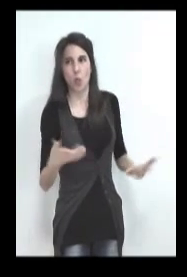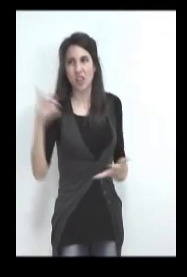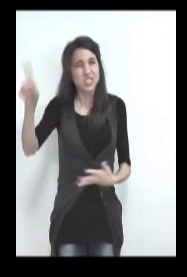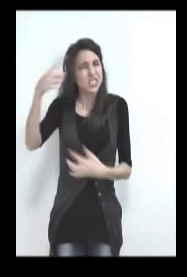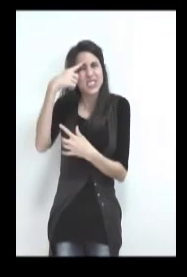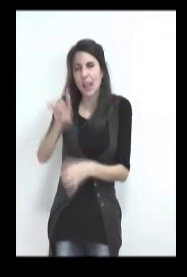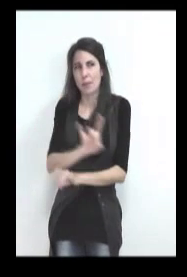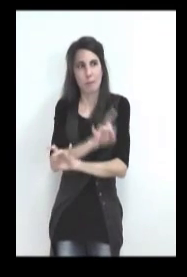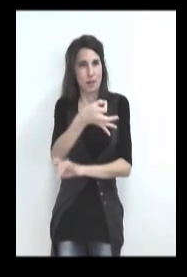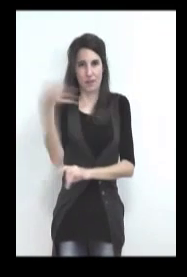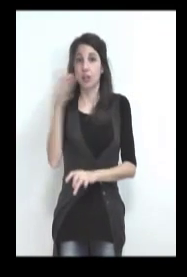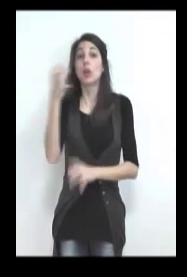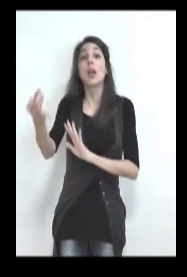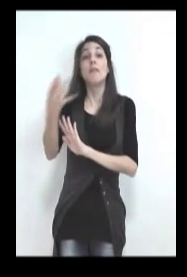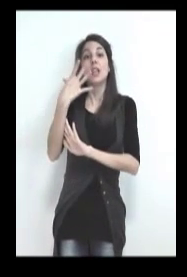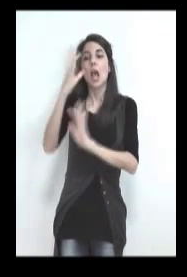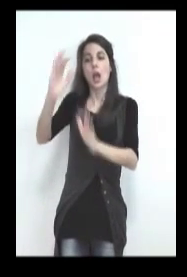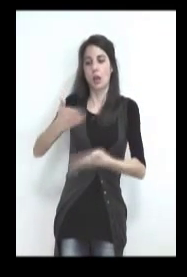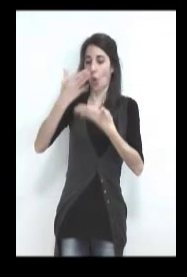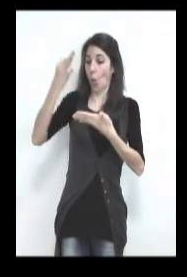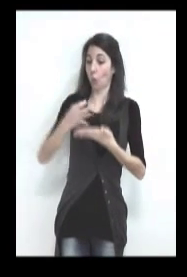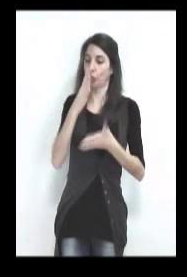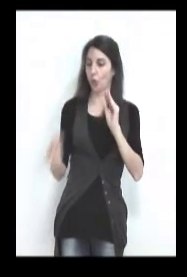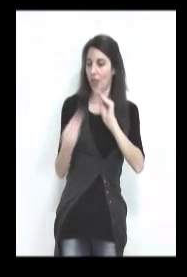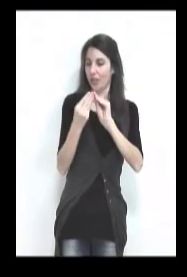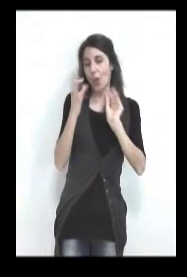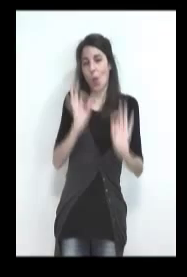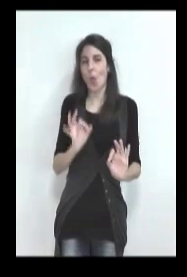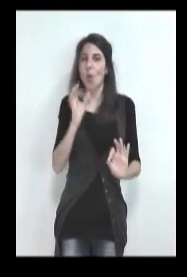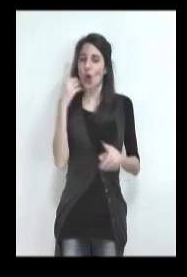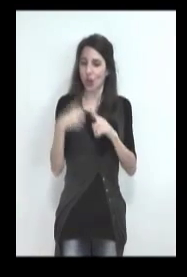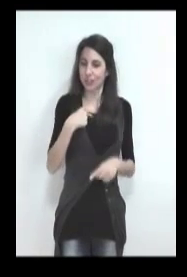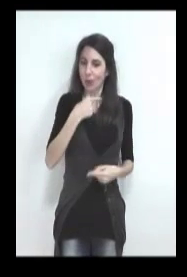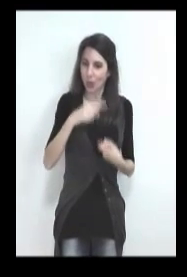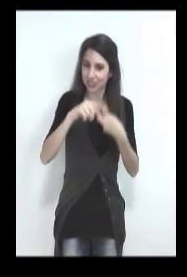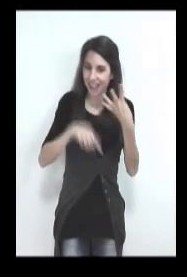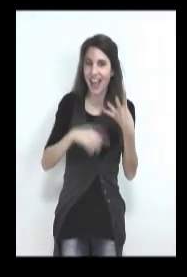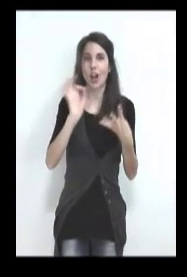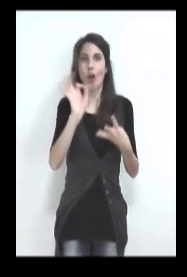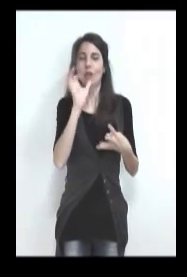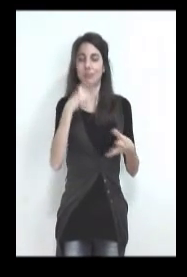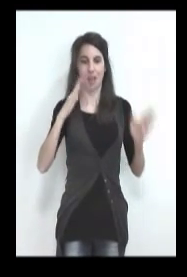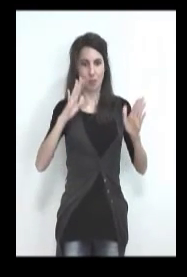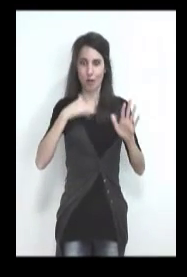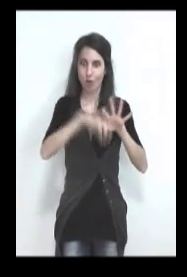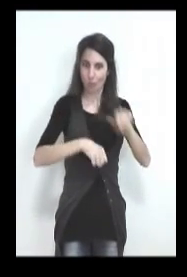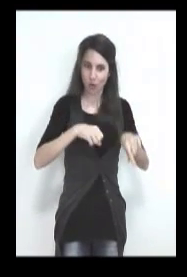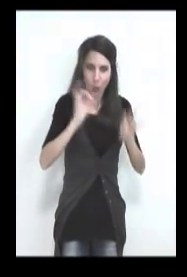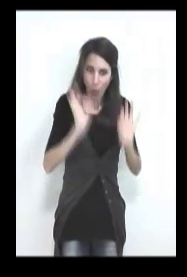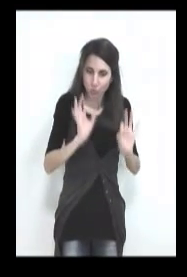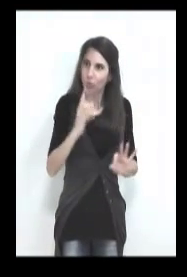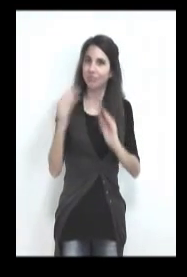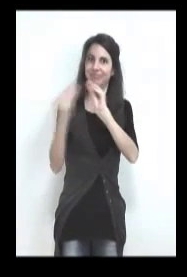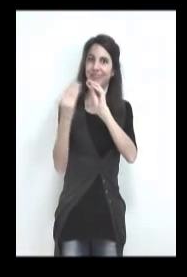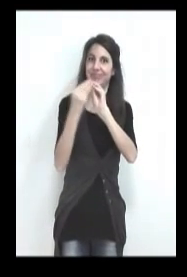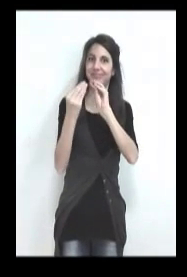¿no? No te ofrecen cosas que tú no tienes. Que no te van a gustar. Que no te van a gustar. O sea, no gastan dinero en imprimir ese folleto y